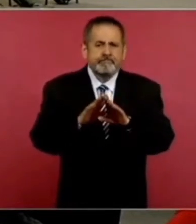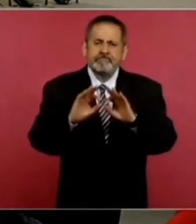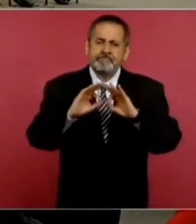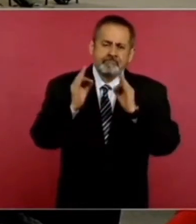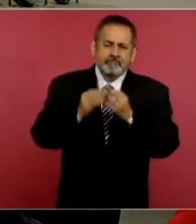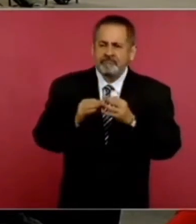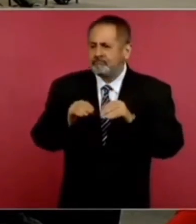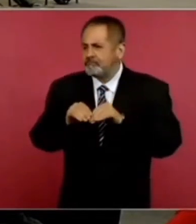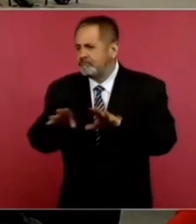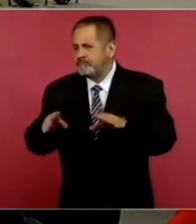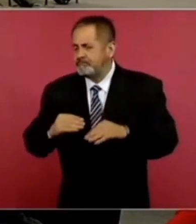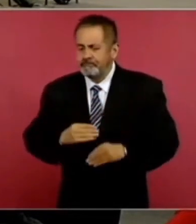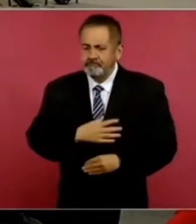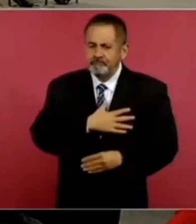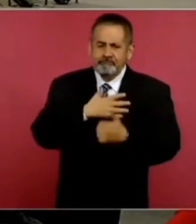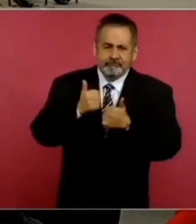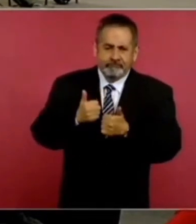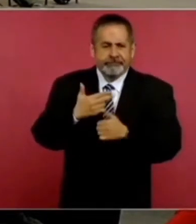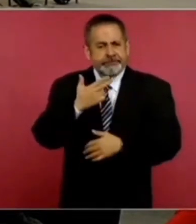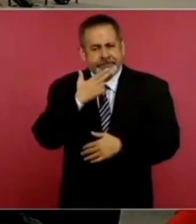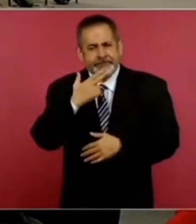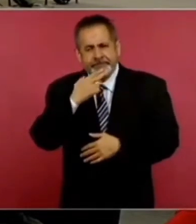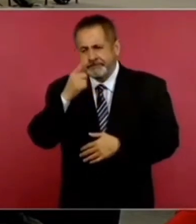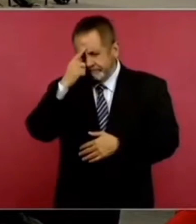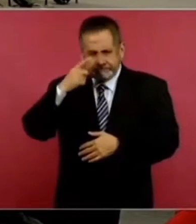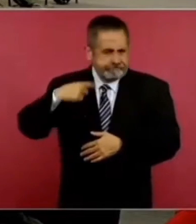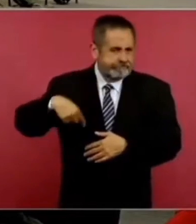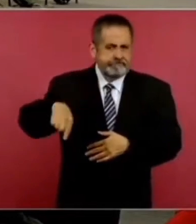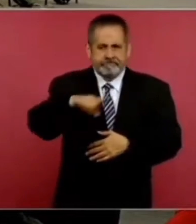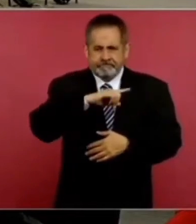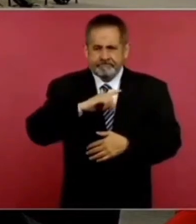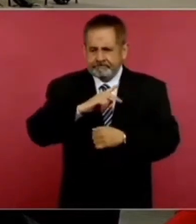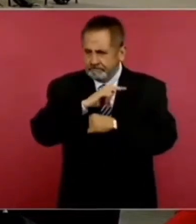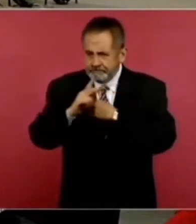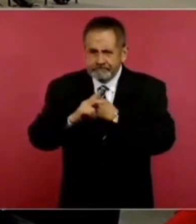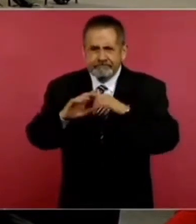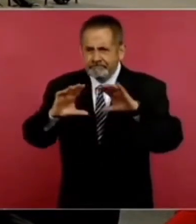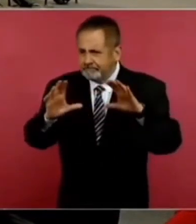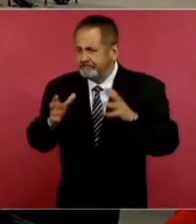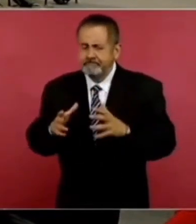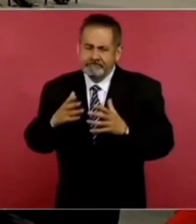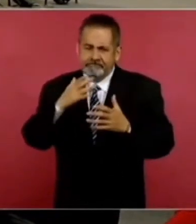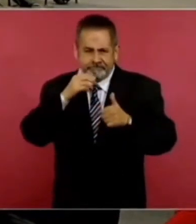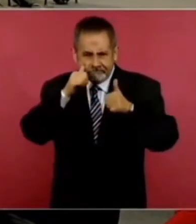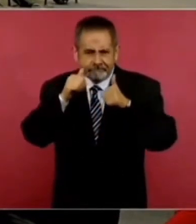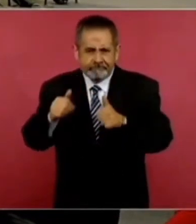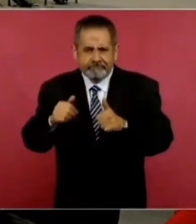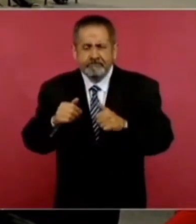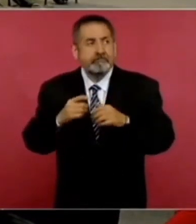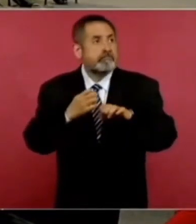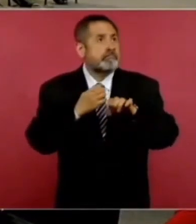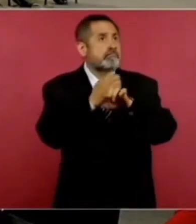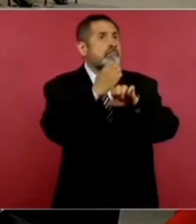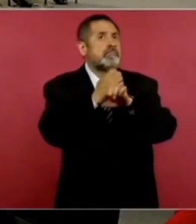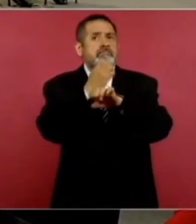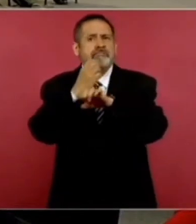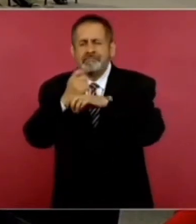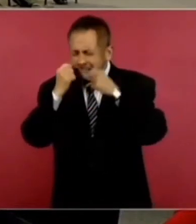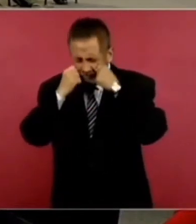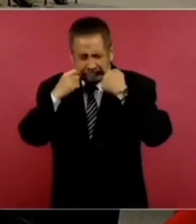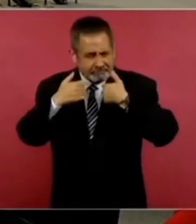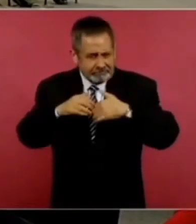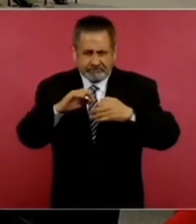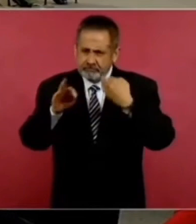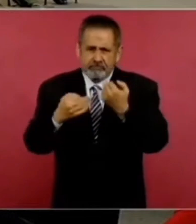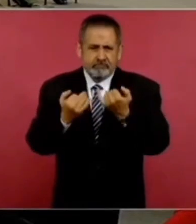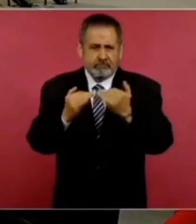el bienestar, que sea un solo modelo para todo el país, independientemente en qué estado se encuentre uno. Segundo, las